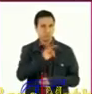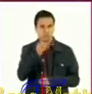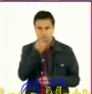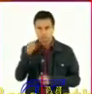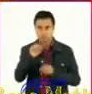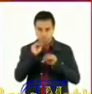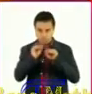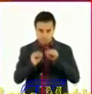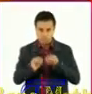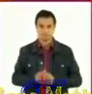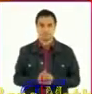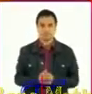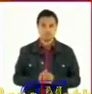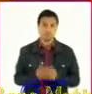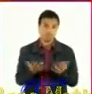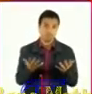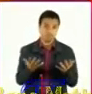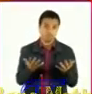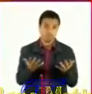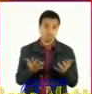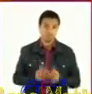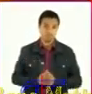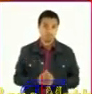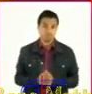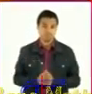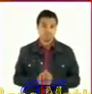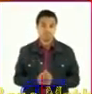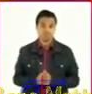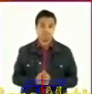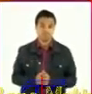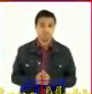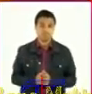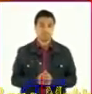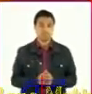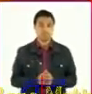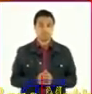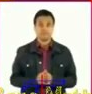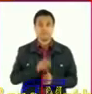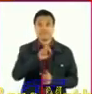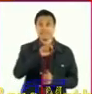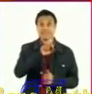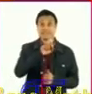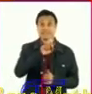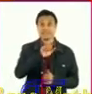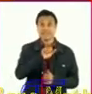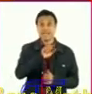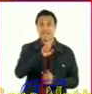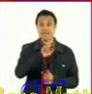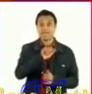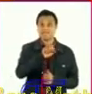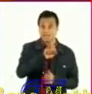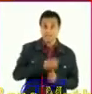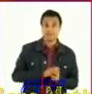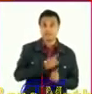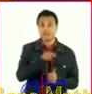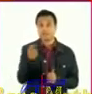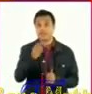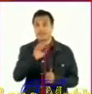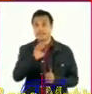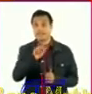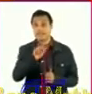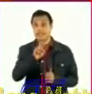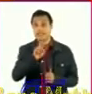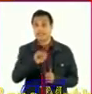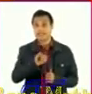estas acciones. Considerando esto mismo, ¿qué te parece si David y Enrique hacen las acciones siguientes?